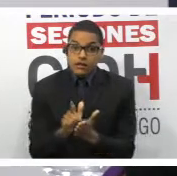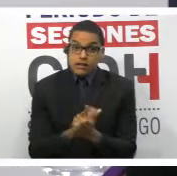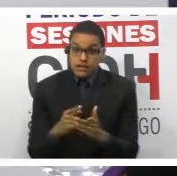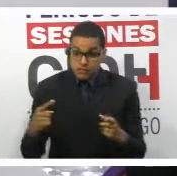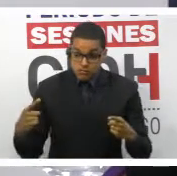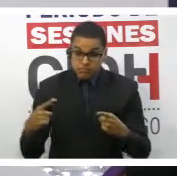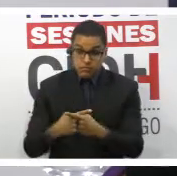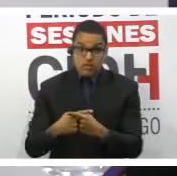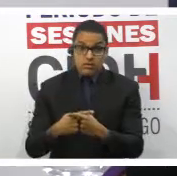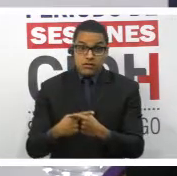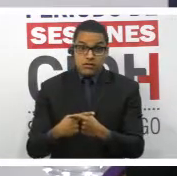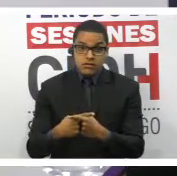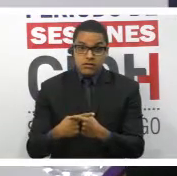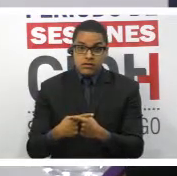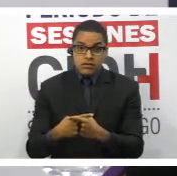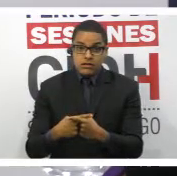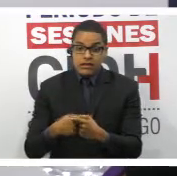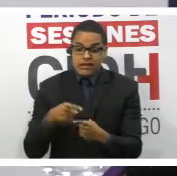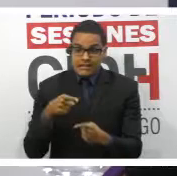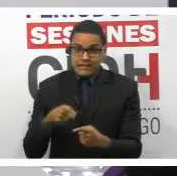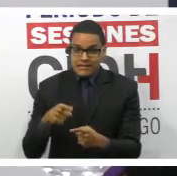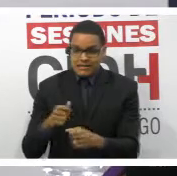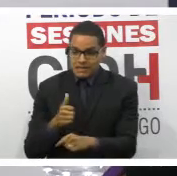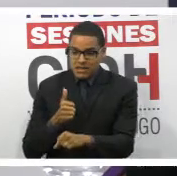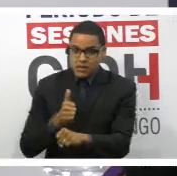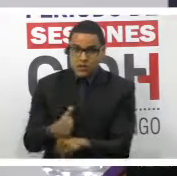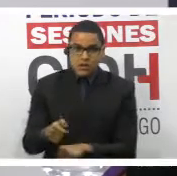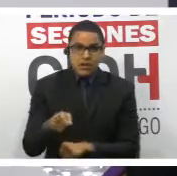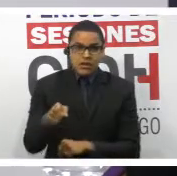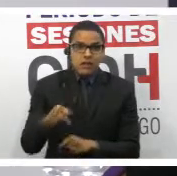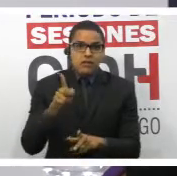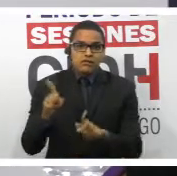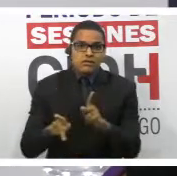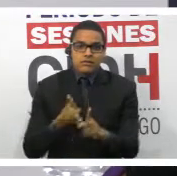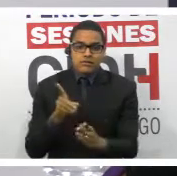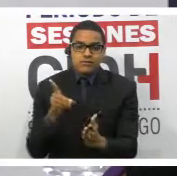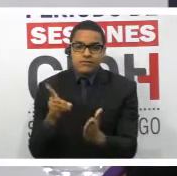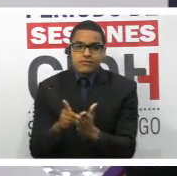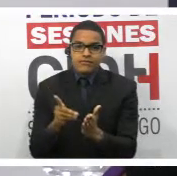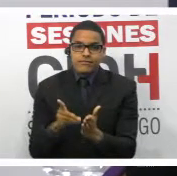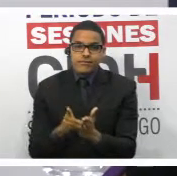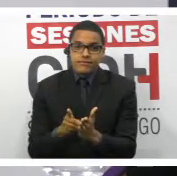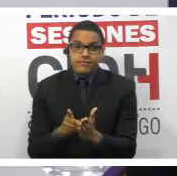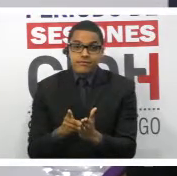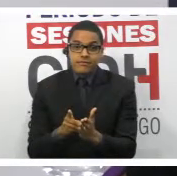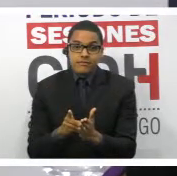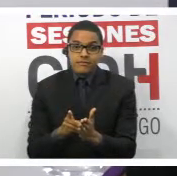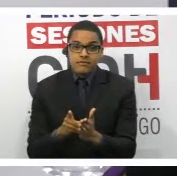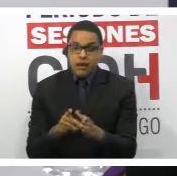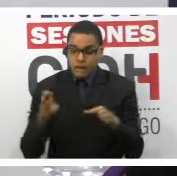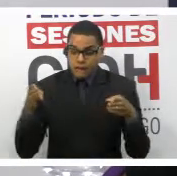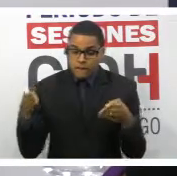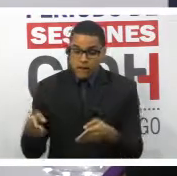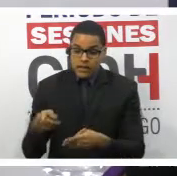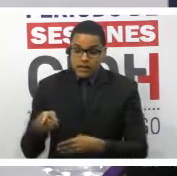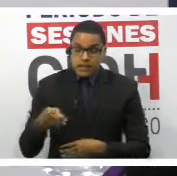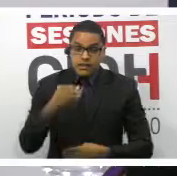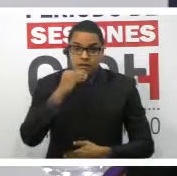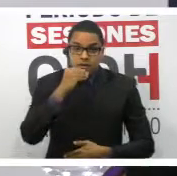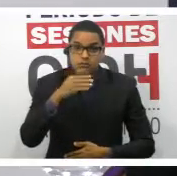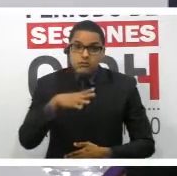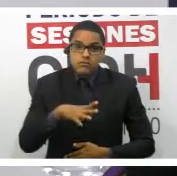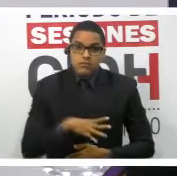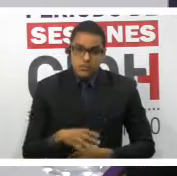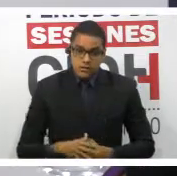libertad afectan de manera desproporcionada a las mujeres con discapacidad intelectual